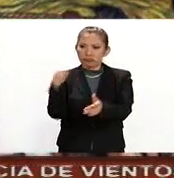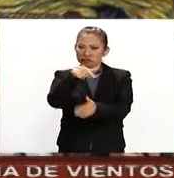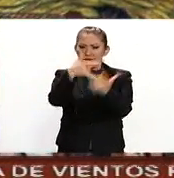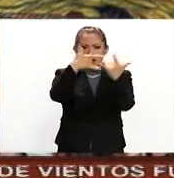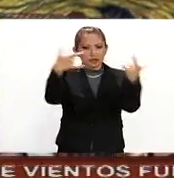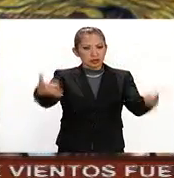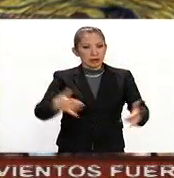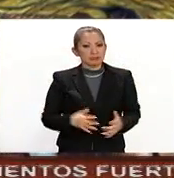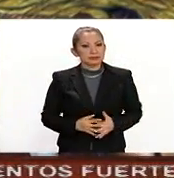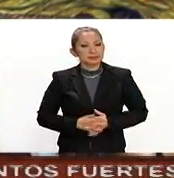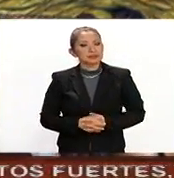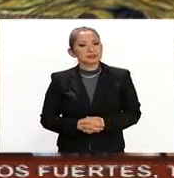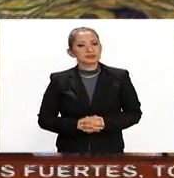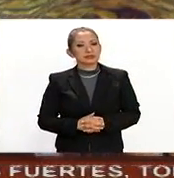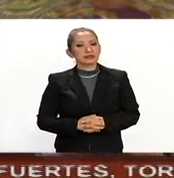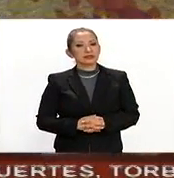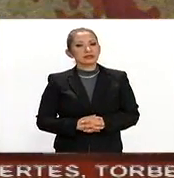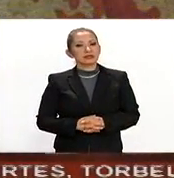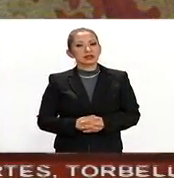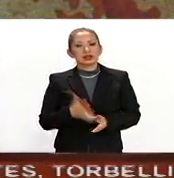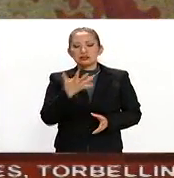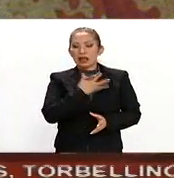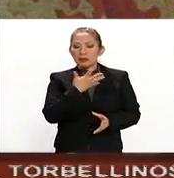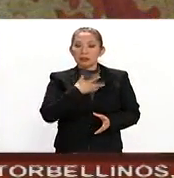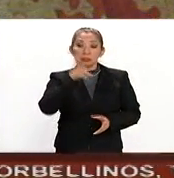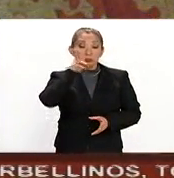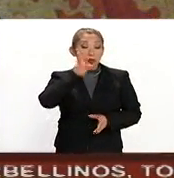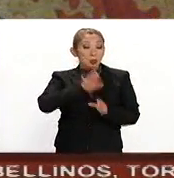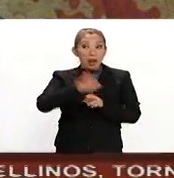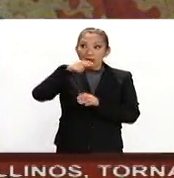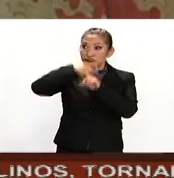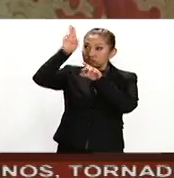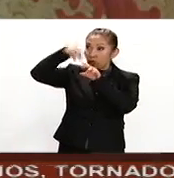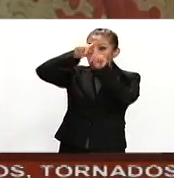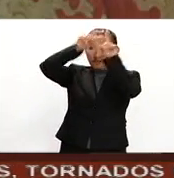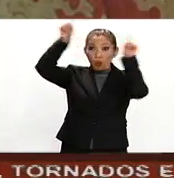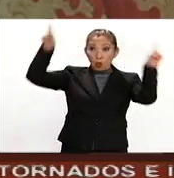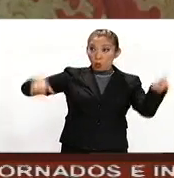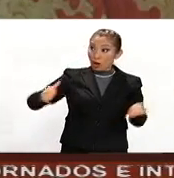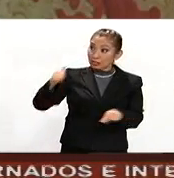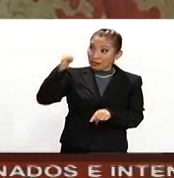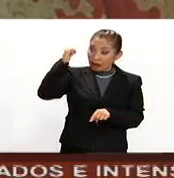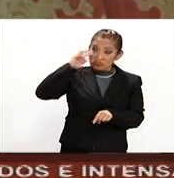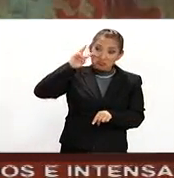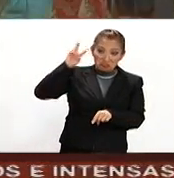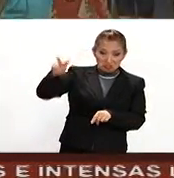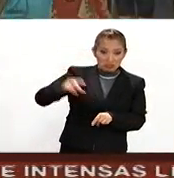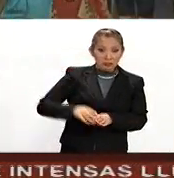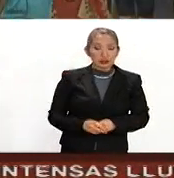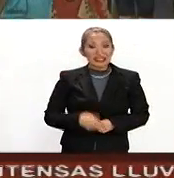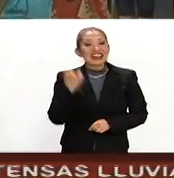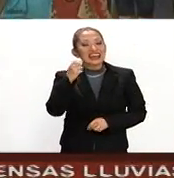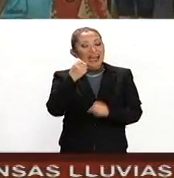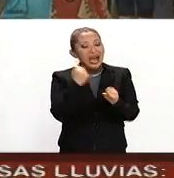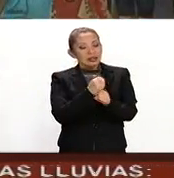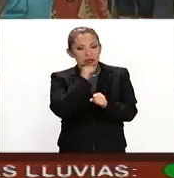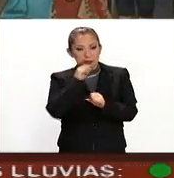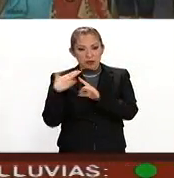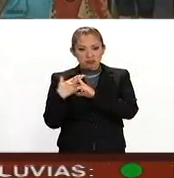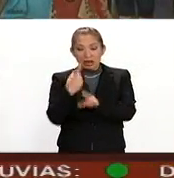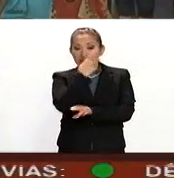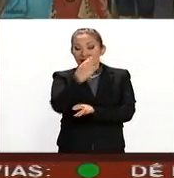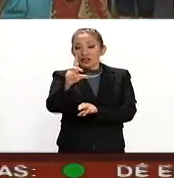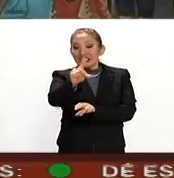la historia. Tenemos como muestra el mural que está a nuestras espaldas. Este año también se cumple